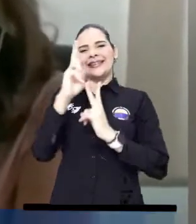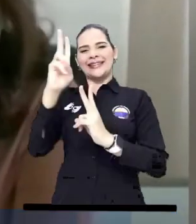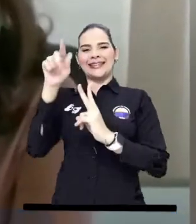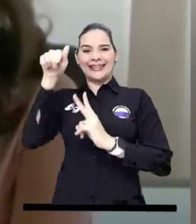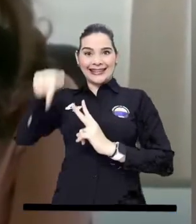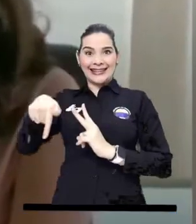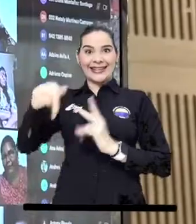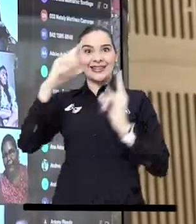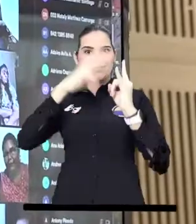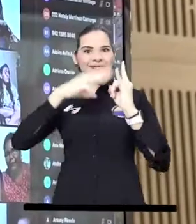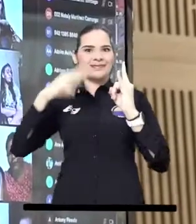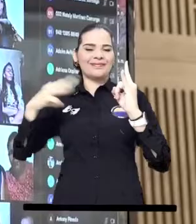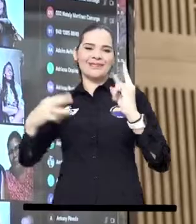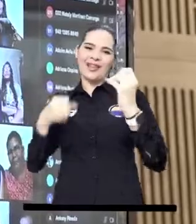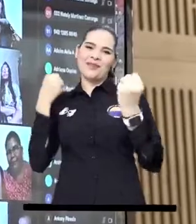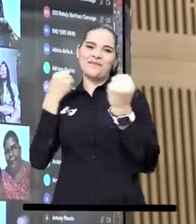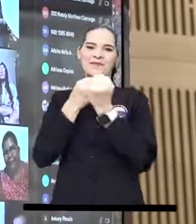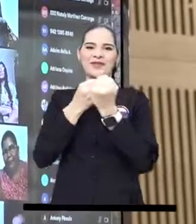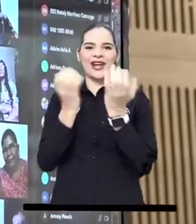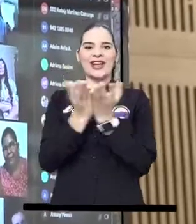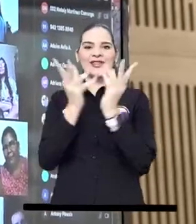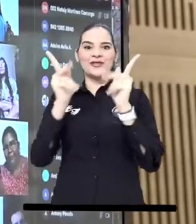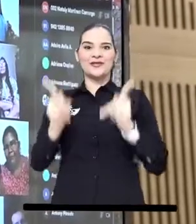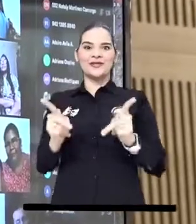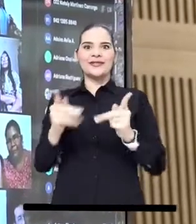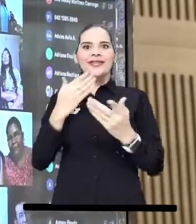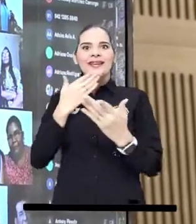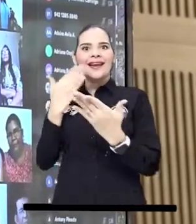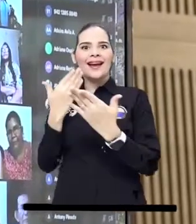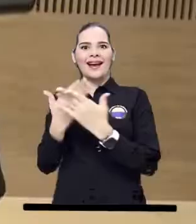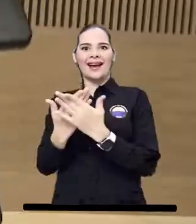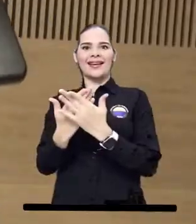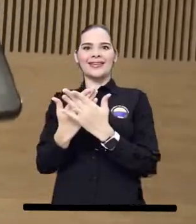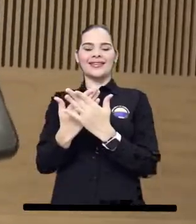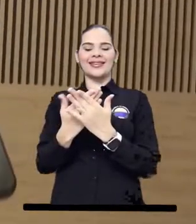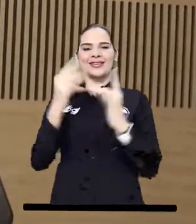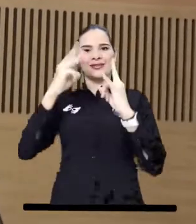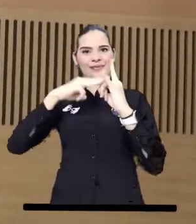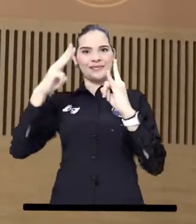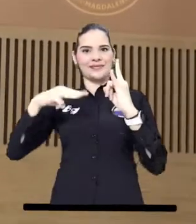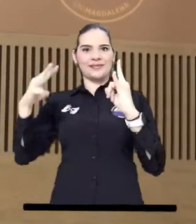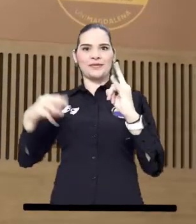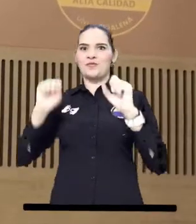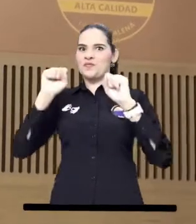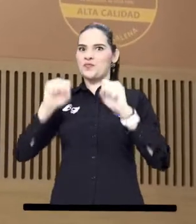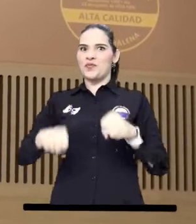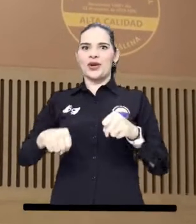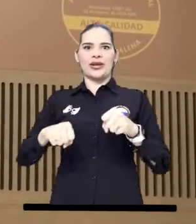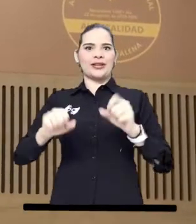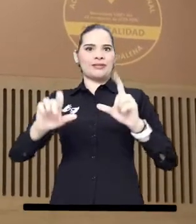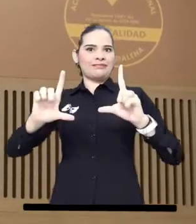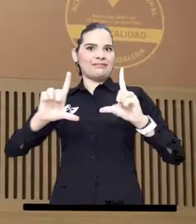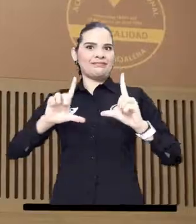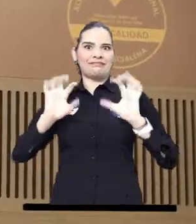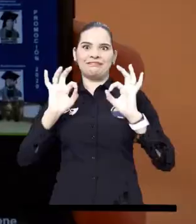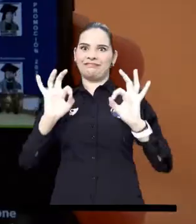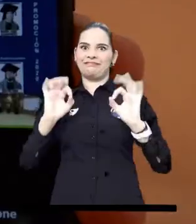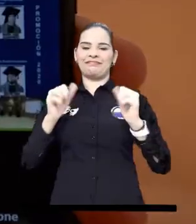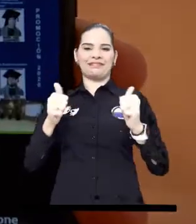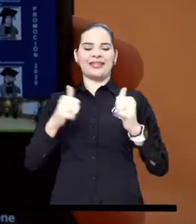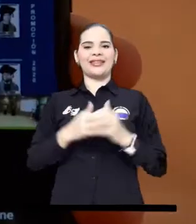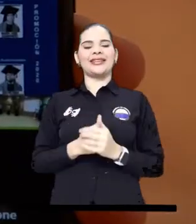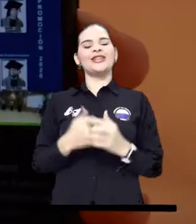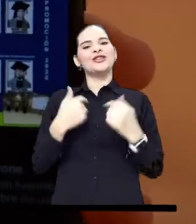de la universidad en pro de todos sus estudiantes, que permitió la culminación satisfactoria de nuestros estudios.